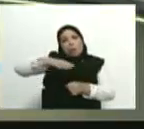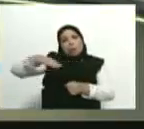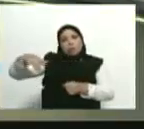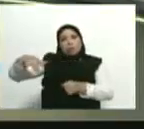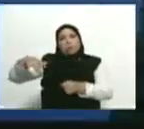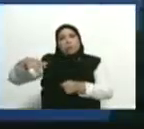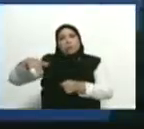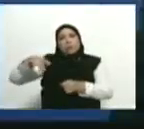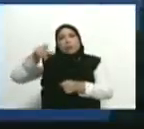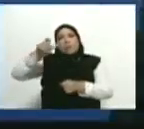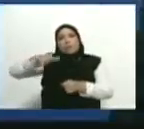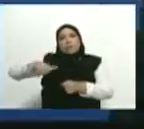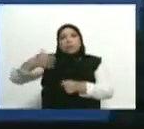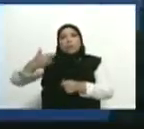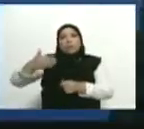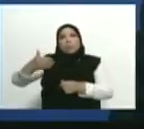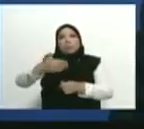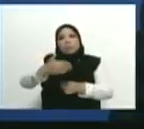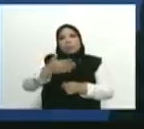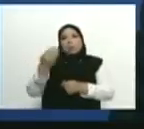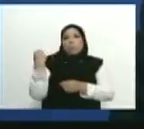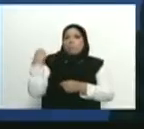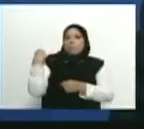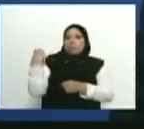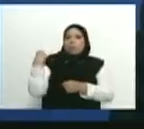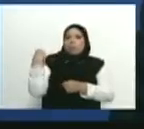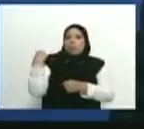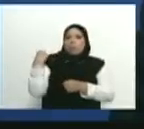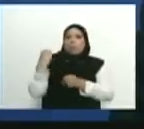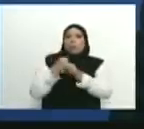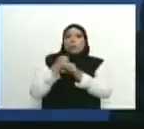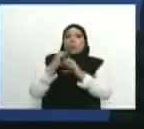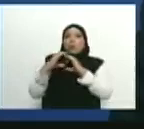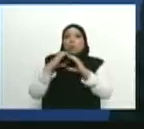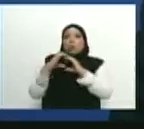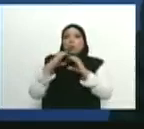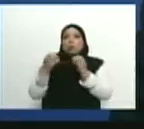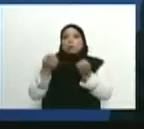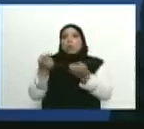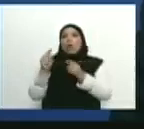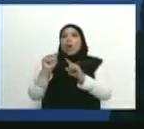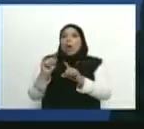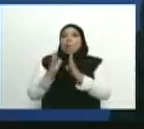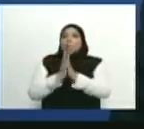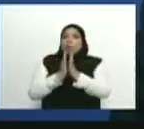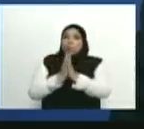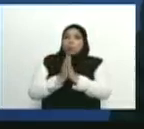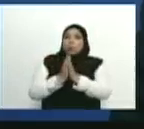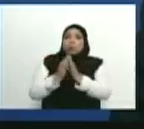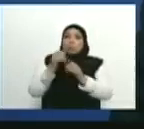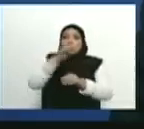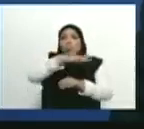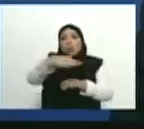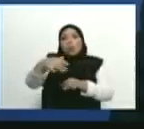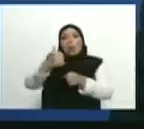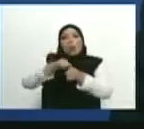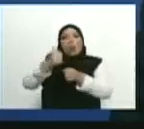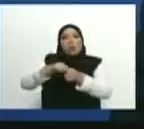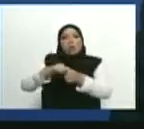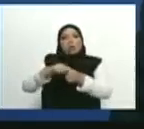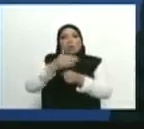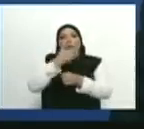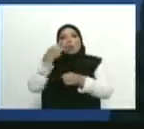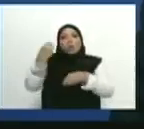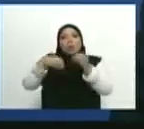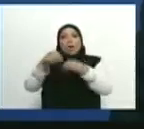nos decían los pescadores, y me pidieron que se lo comunicara, y se lo digo. Ese lago es de todos, es la mayor